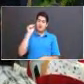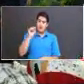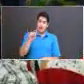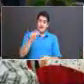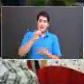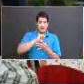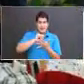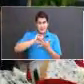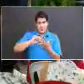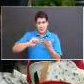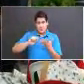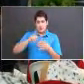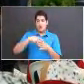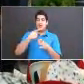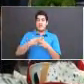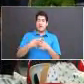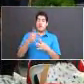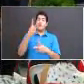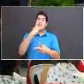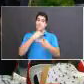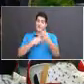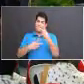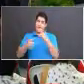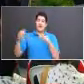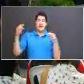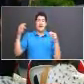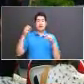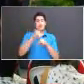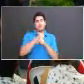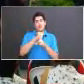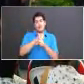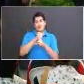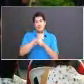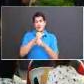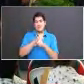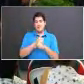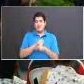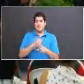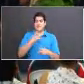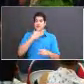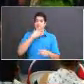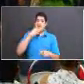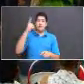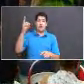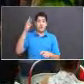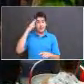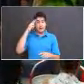Y cuando vengan los tunazos, Dios se levanta por usted.